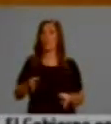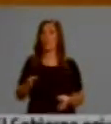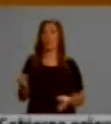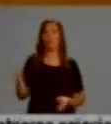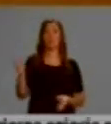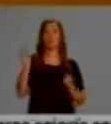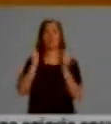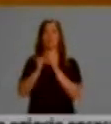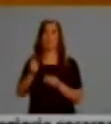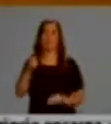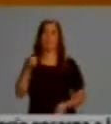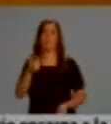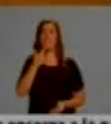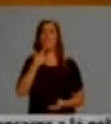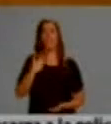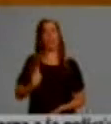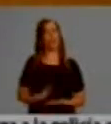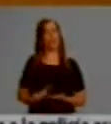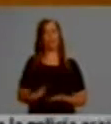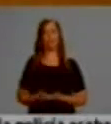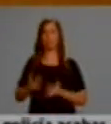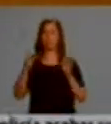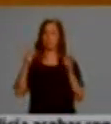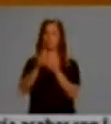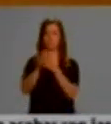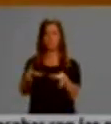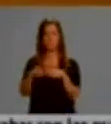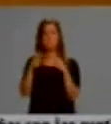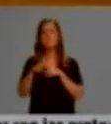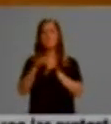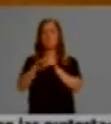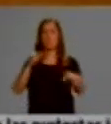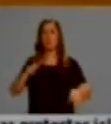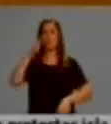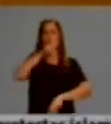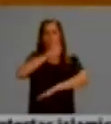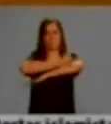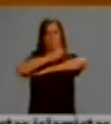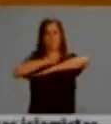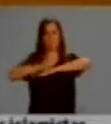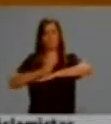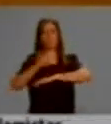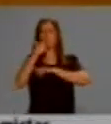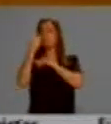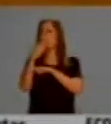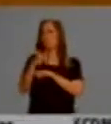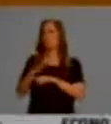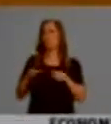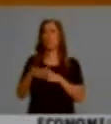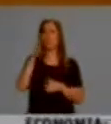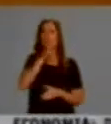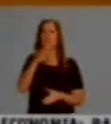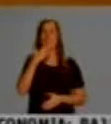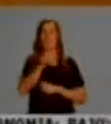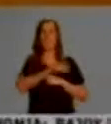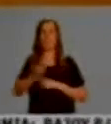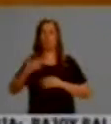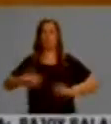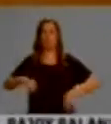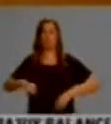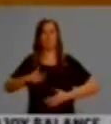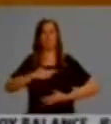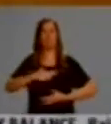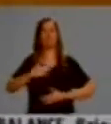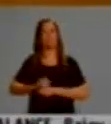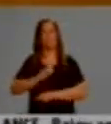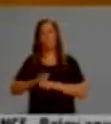a suscribir. Garantizamos a todos los españoles que la inmensa mayoría de los dirigentes y representantes del PP son ejemplo de honestidad